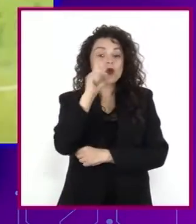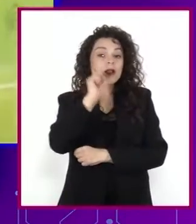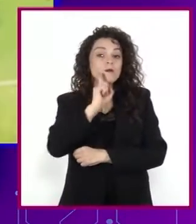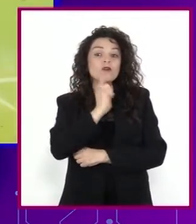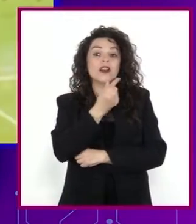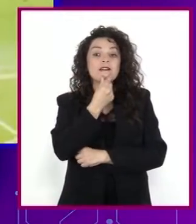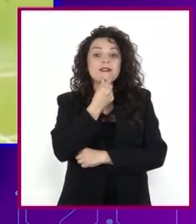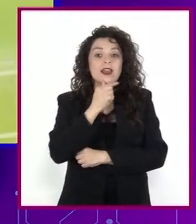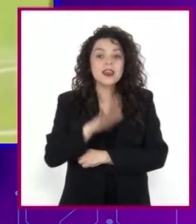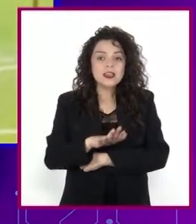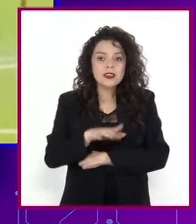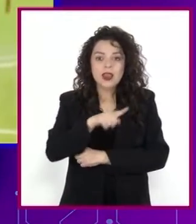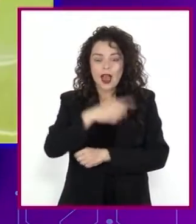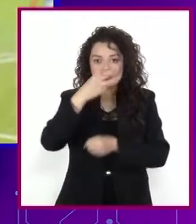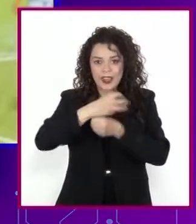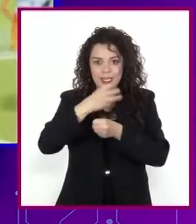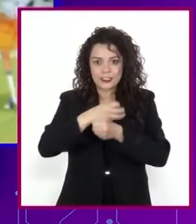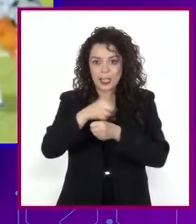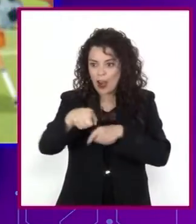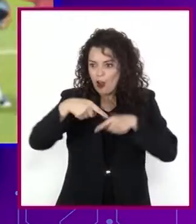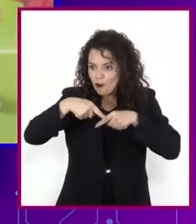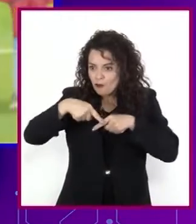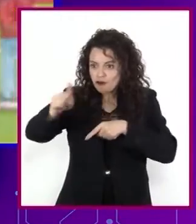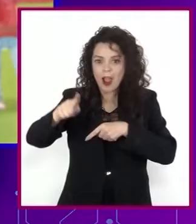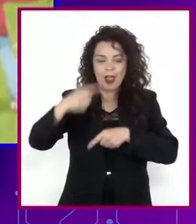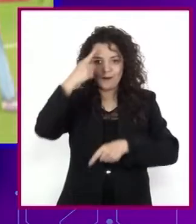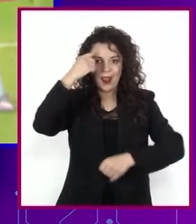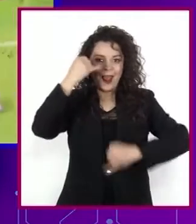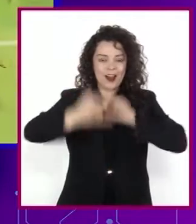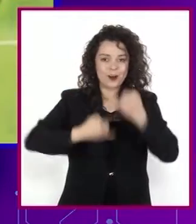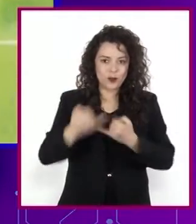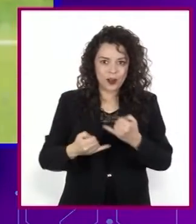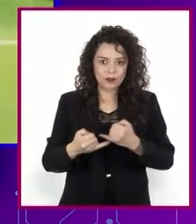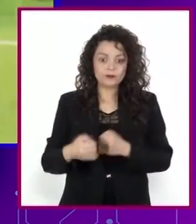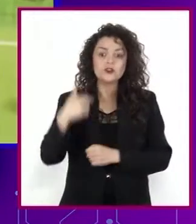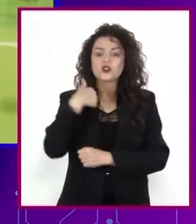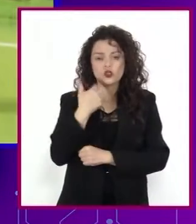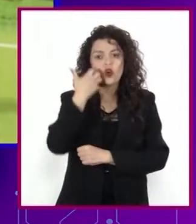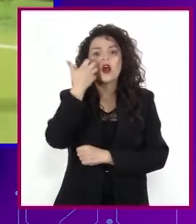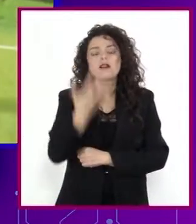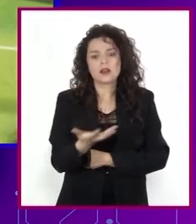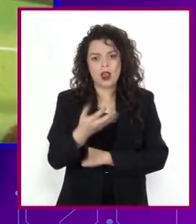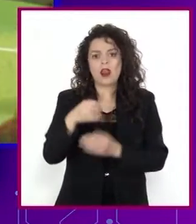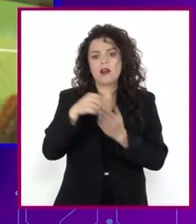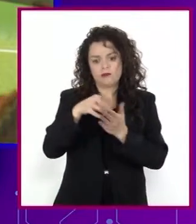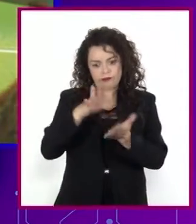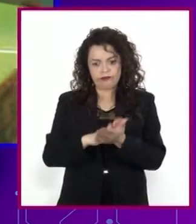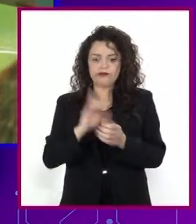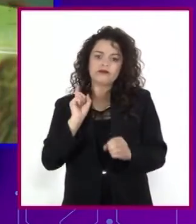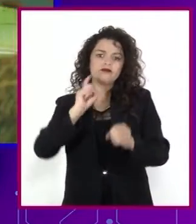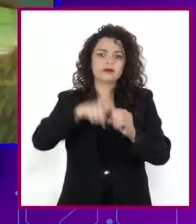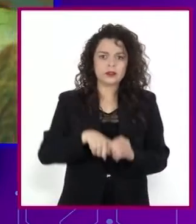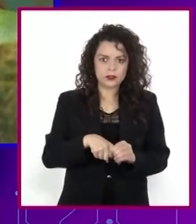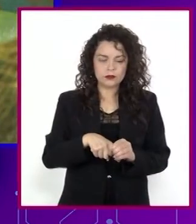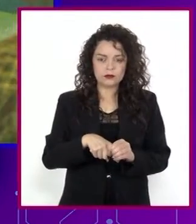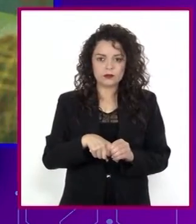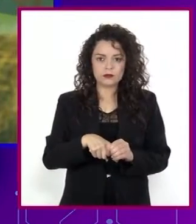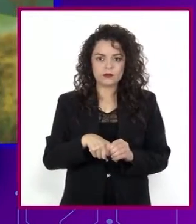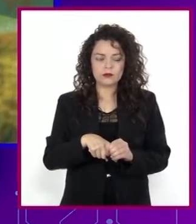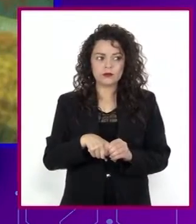Macarena se presentó al entrenamiento. «Quiero inscribirme», dijo. «Tú no puedes